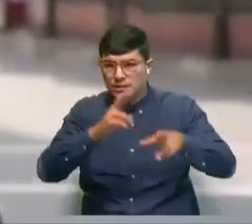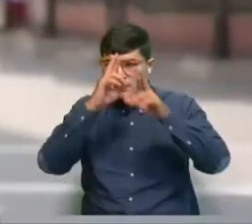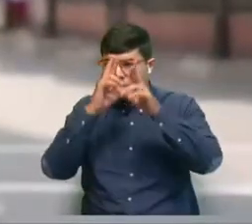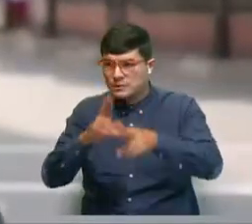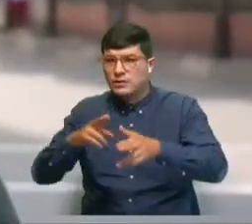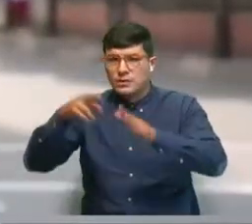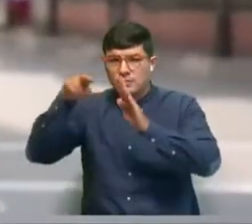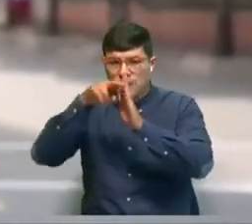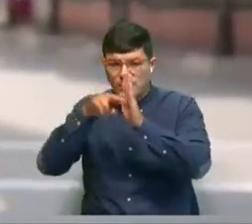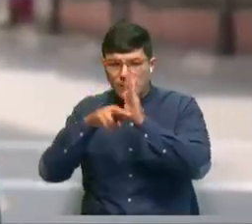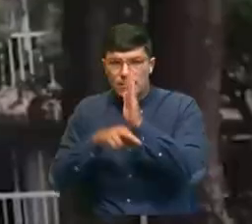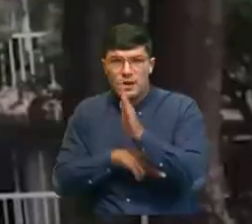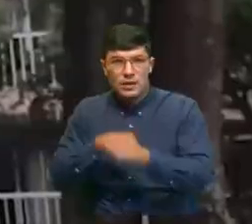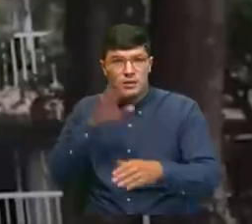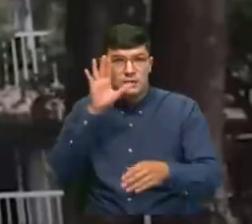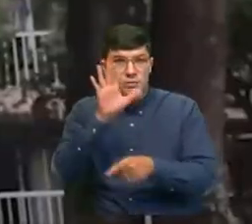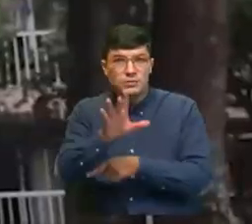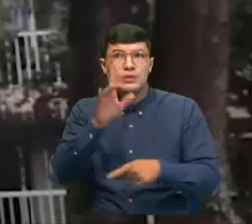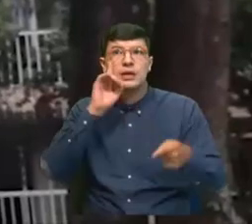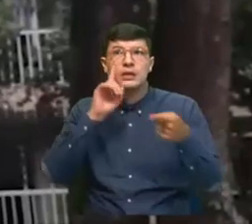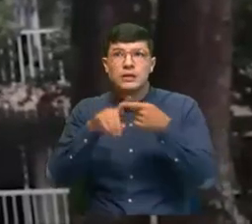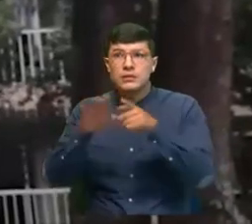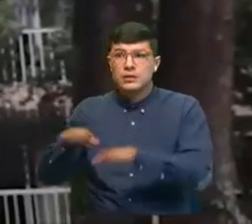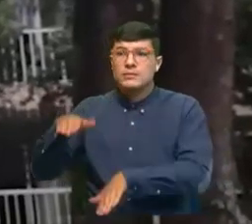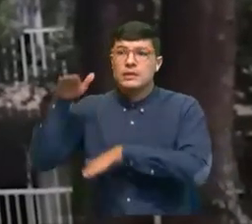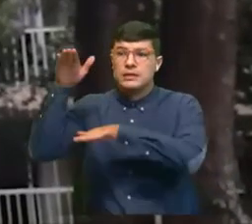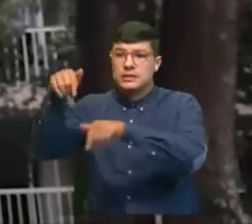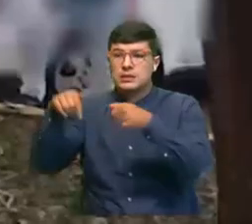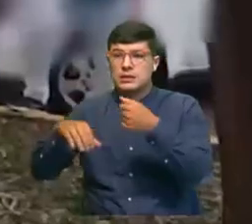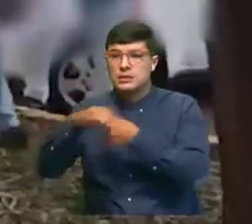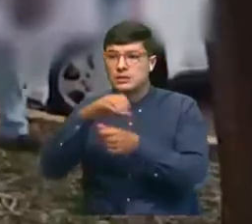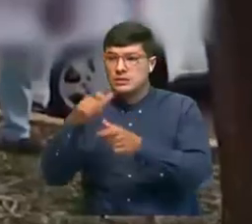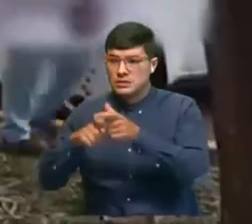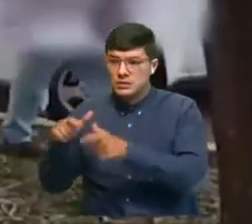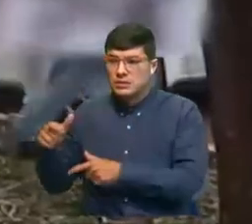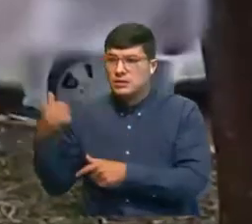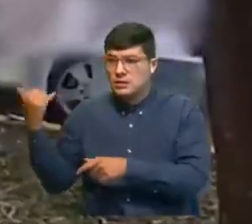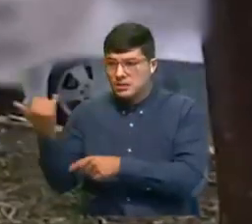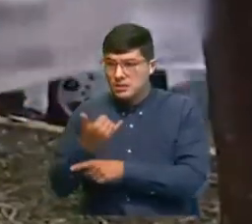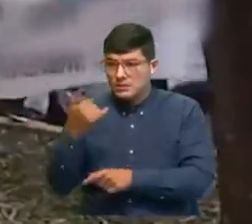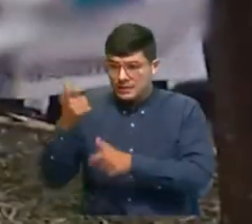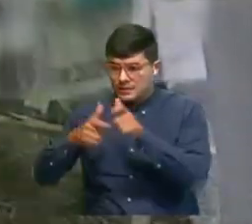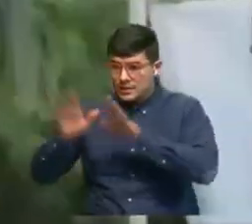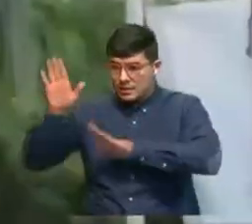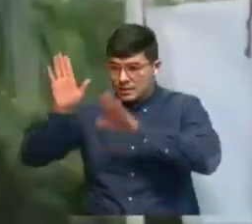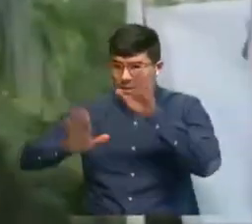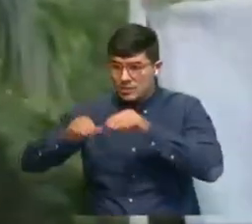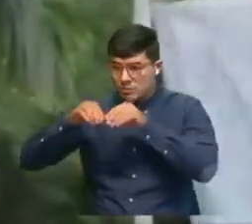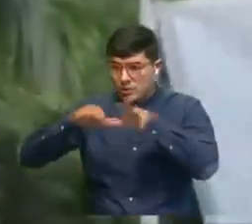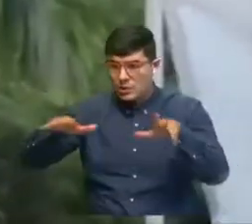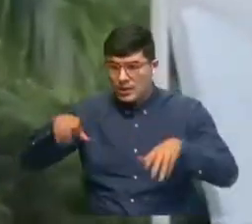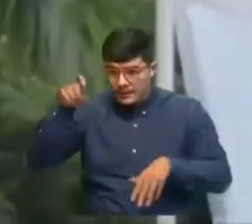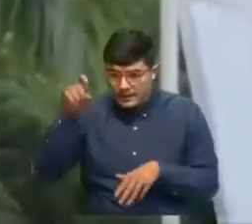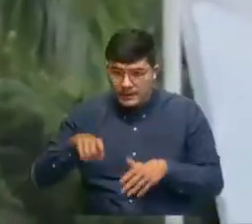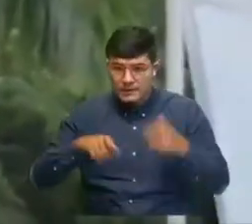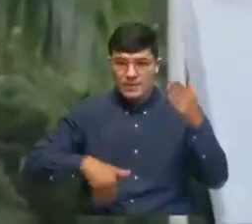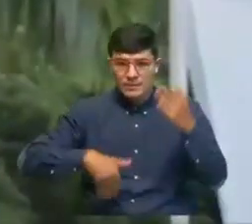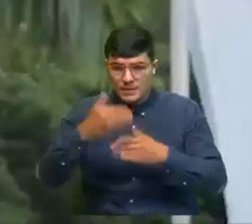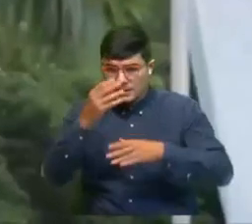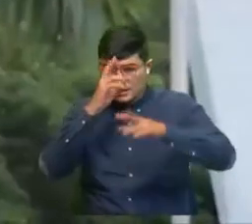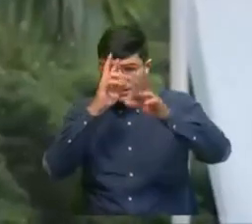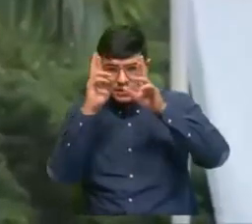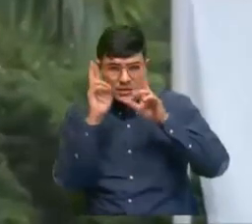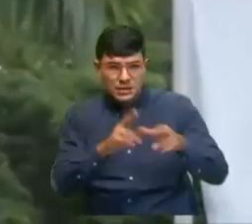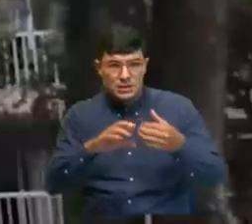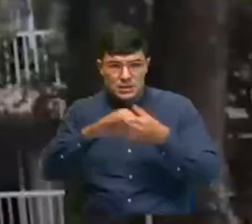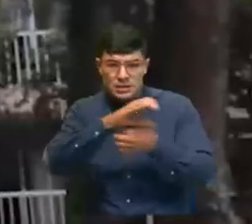las reglas. Si se pretende representar a la ciudadanía en posiciones como funcionarios públicos, hay que empezar por respetar